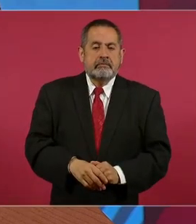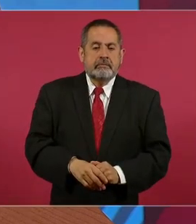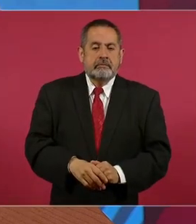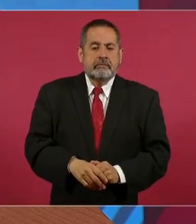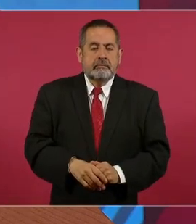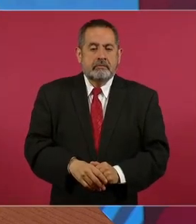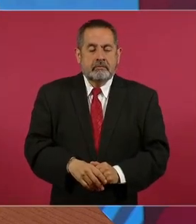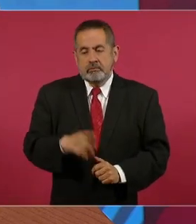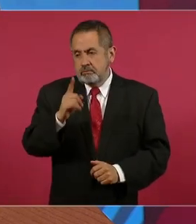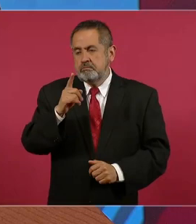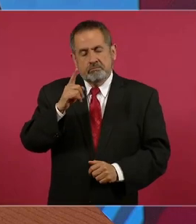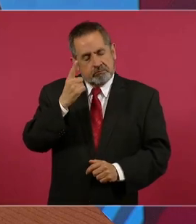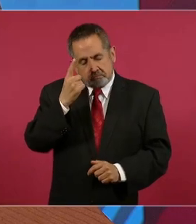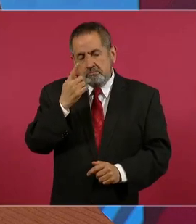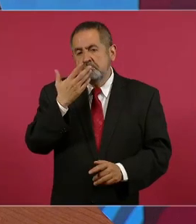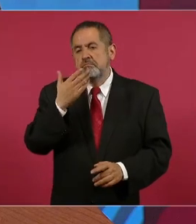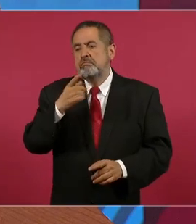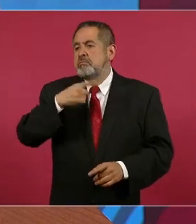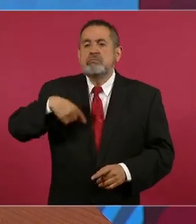¿eh? Eso es lo bueno,